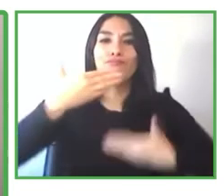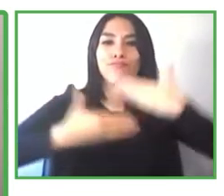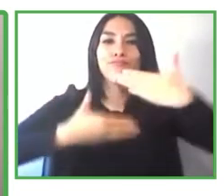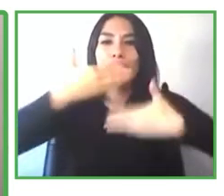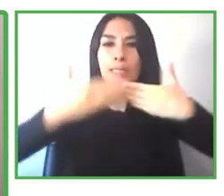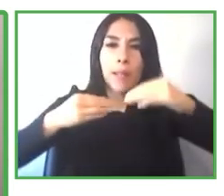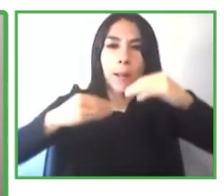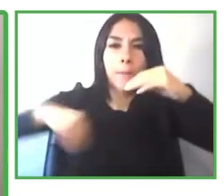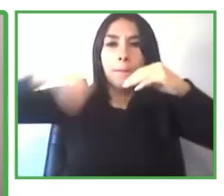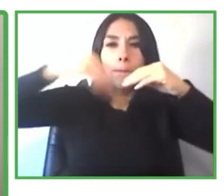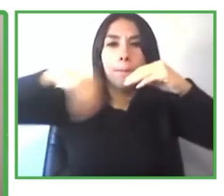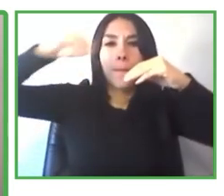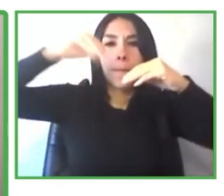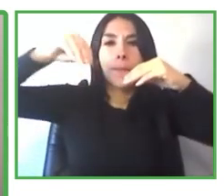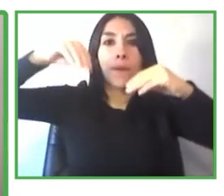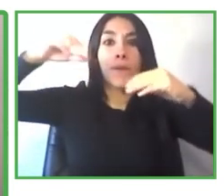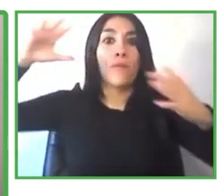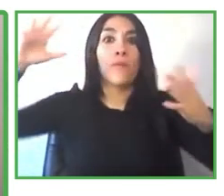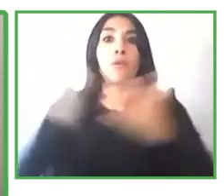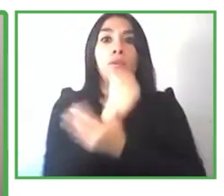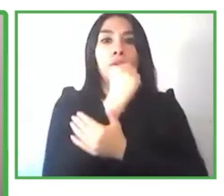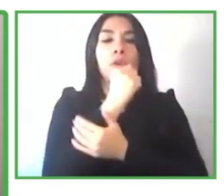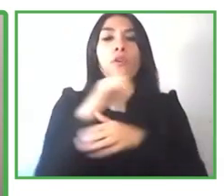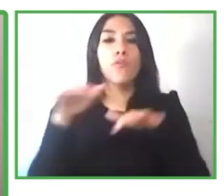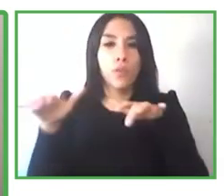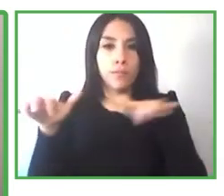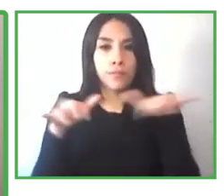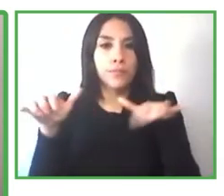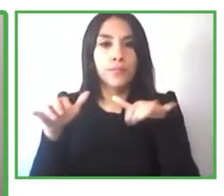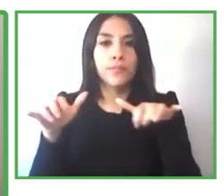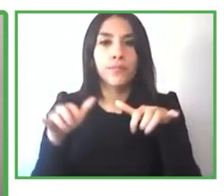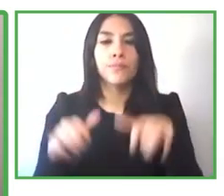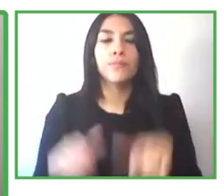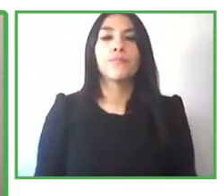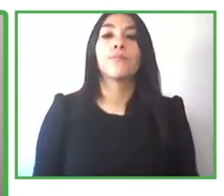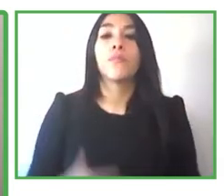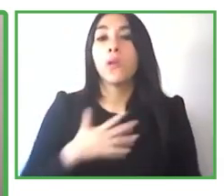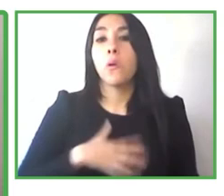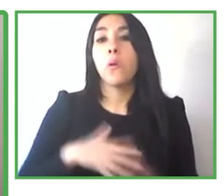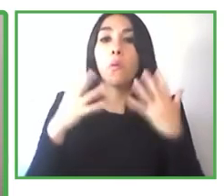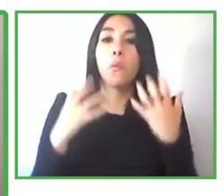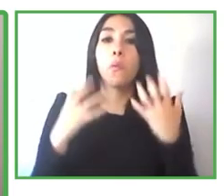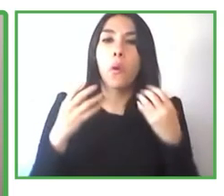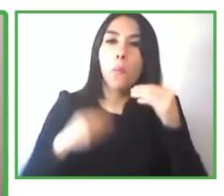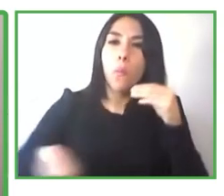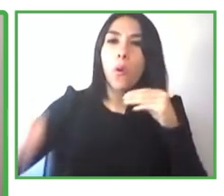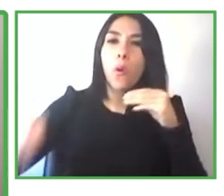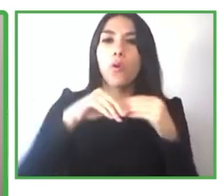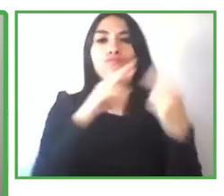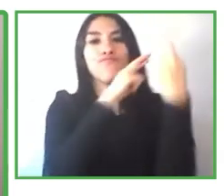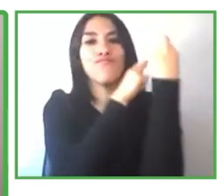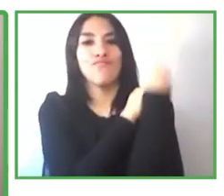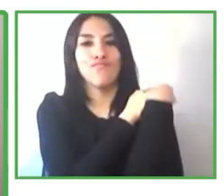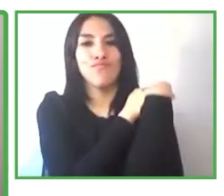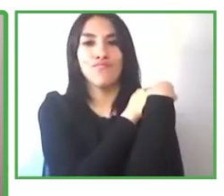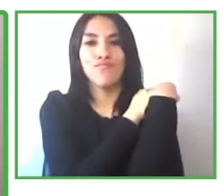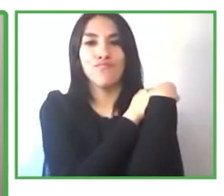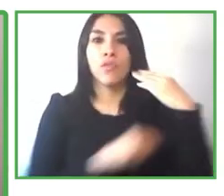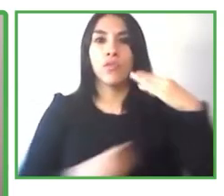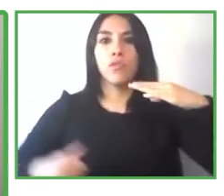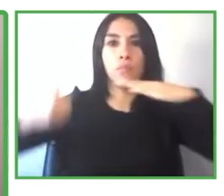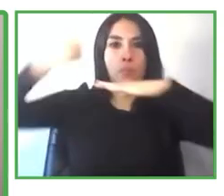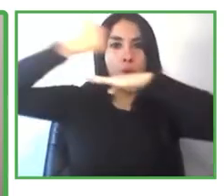algún momento. Quiero seguir obteniendo más responsabilidades en EY. Fantástico. Y lo